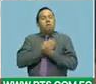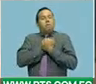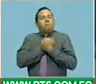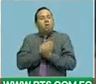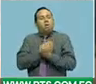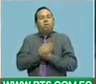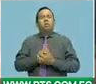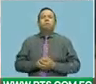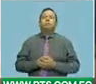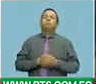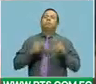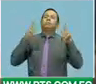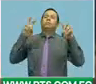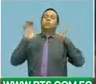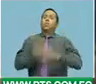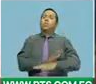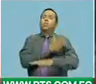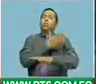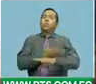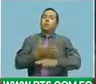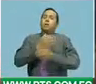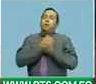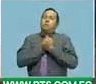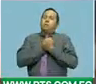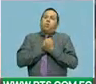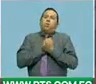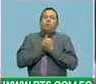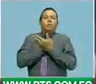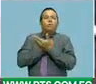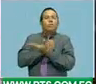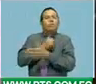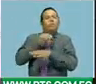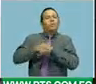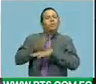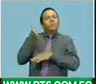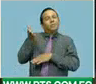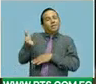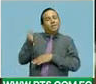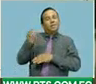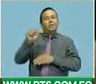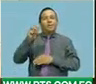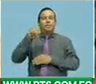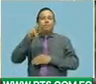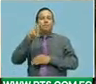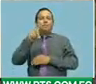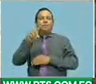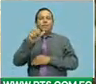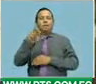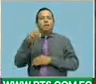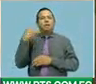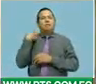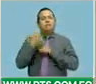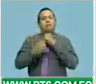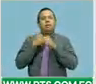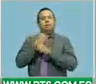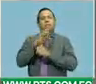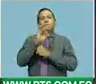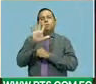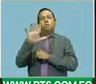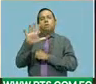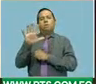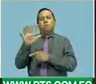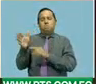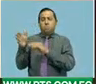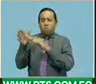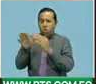El amor en bolero te dio una marca y se llamaba Armando Manzanero. A los 85 años falleció en un hospital de su país y así